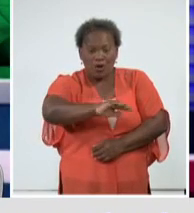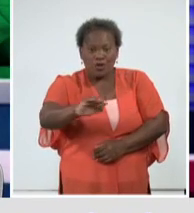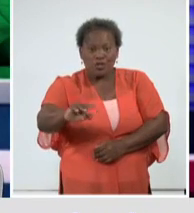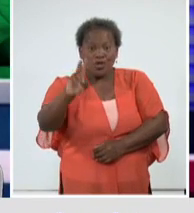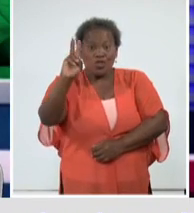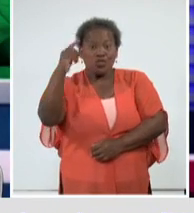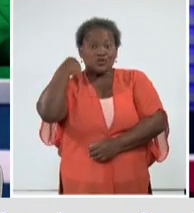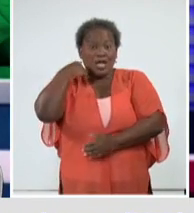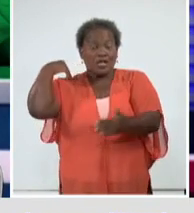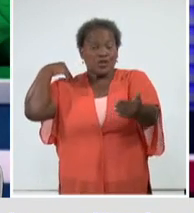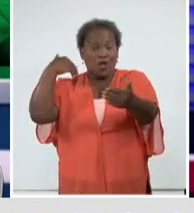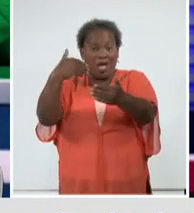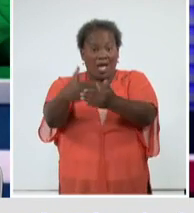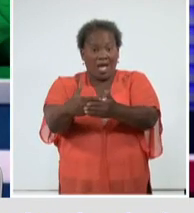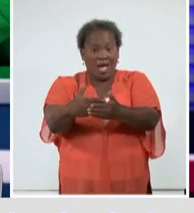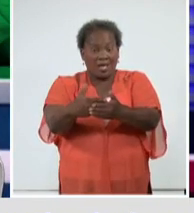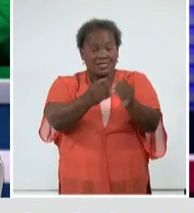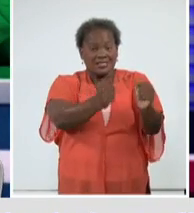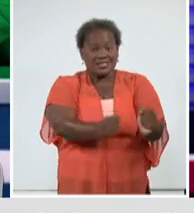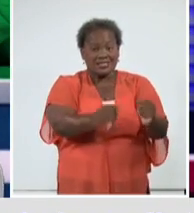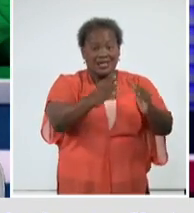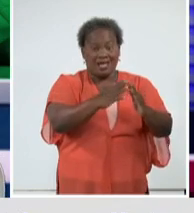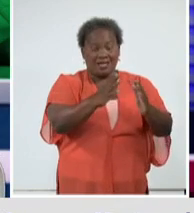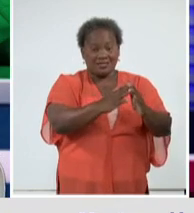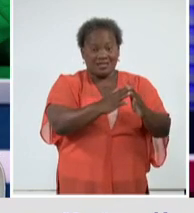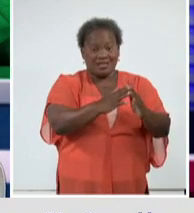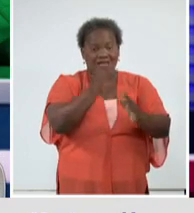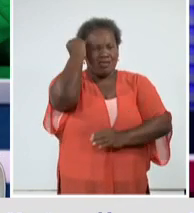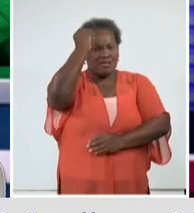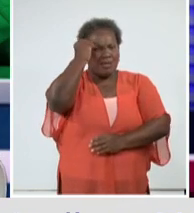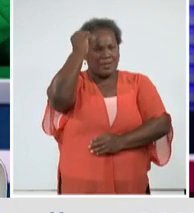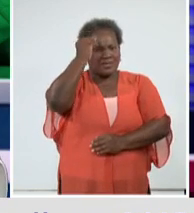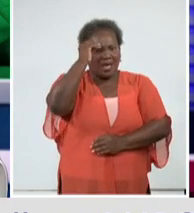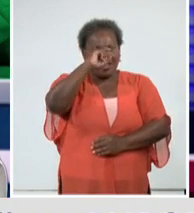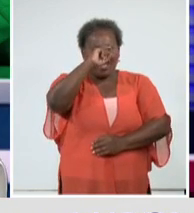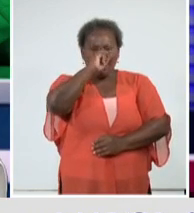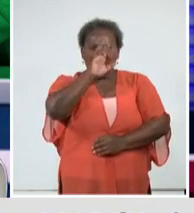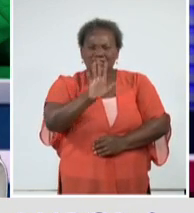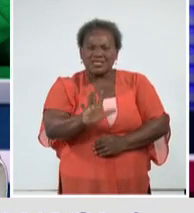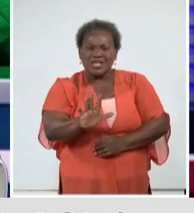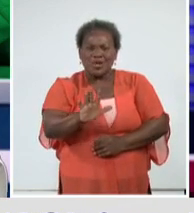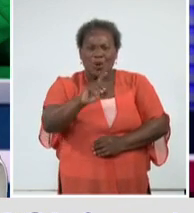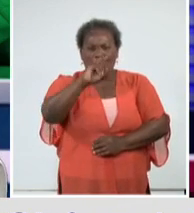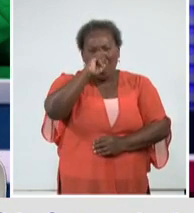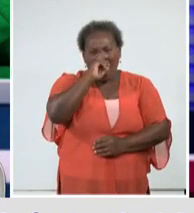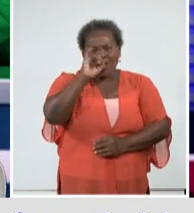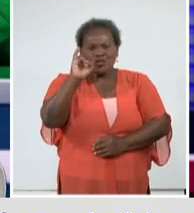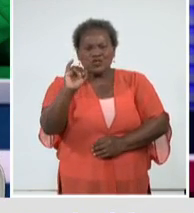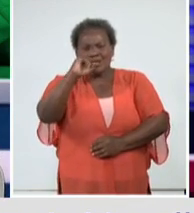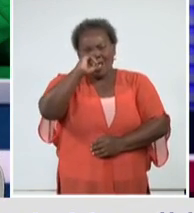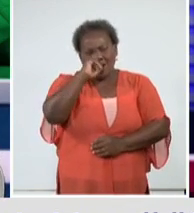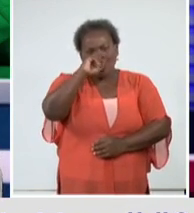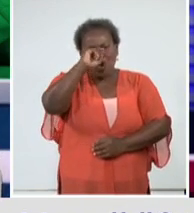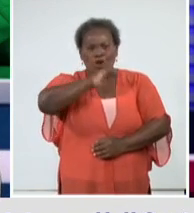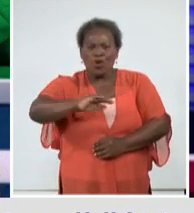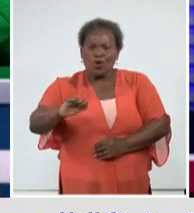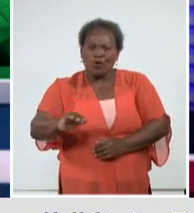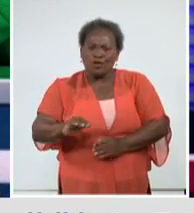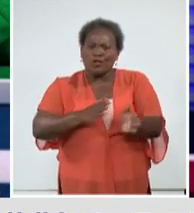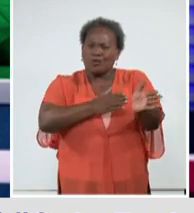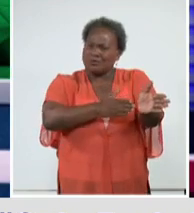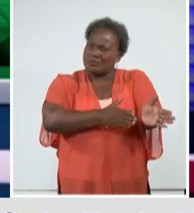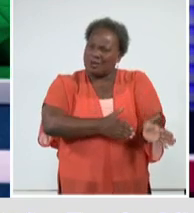encierro, hay que extrapolarse una edad a 5 o 6 años, ha sido complejo. Y ellos se han portado bien y realmente les